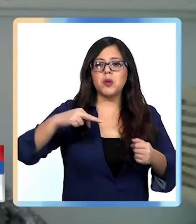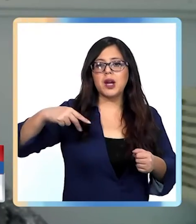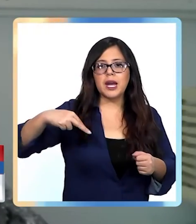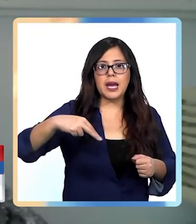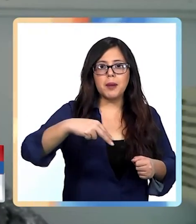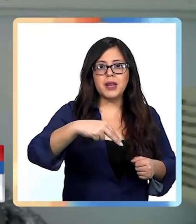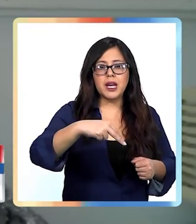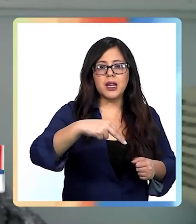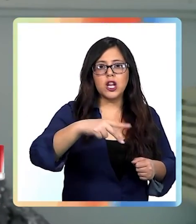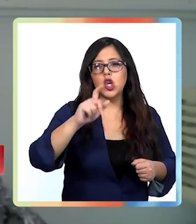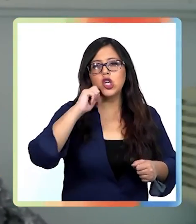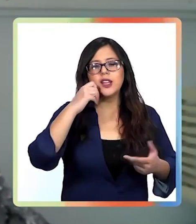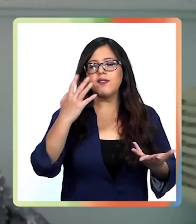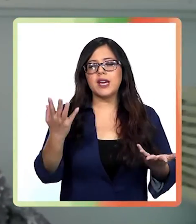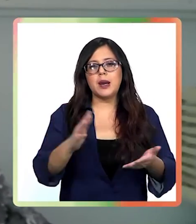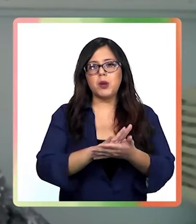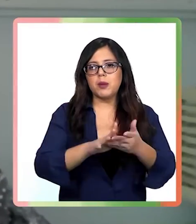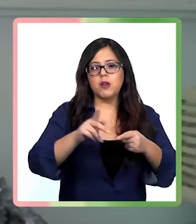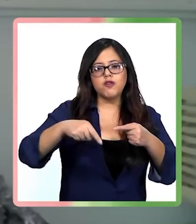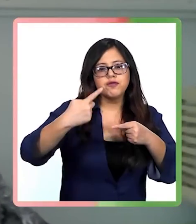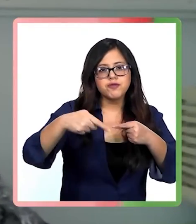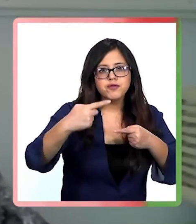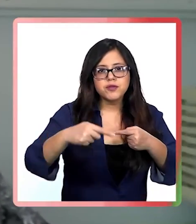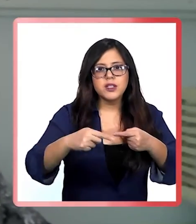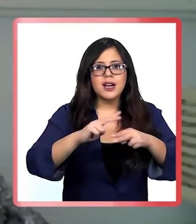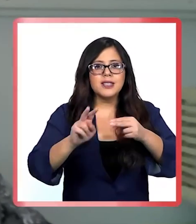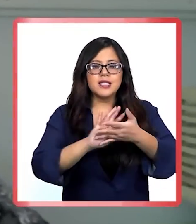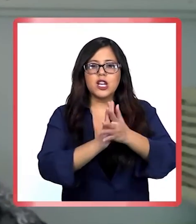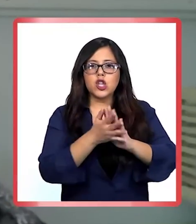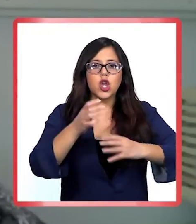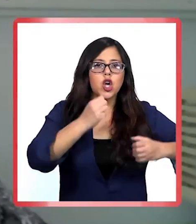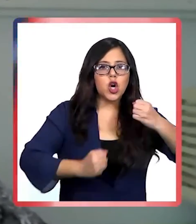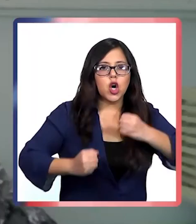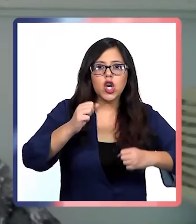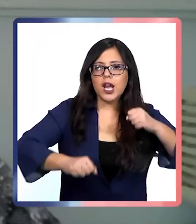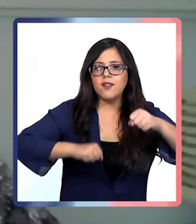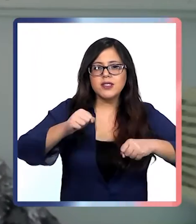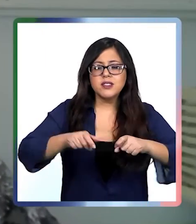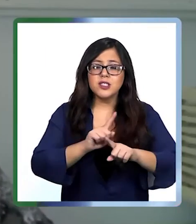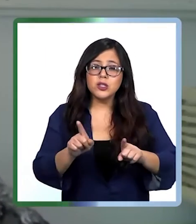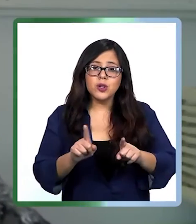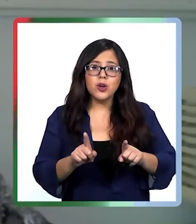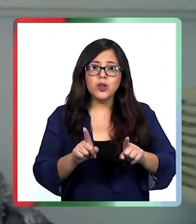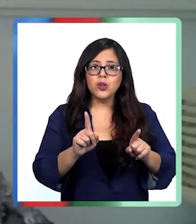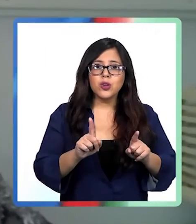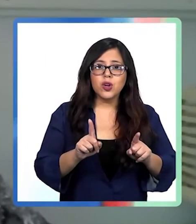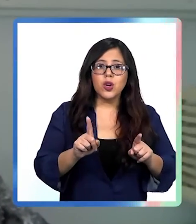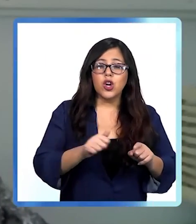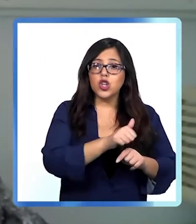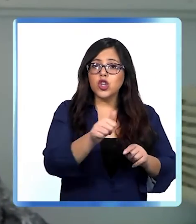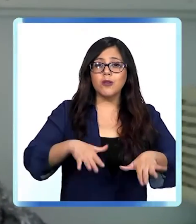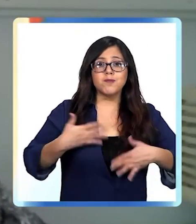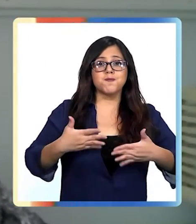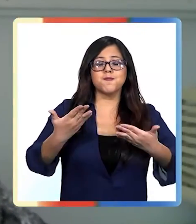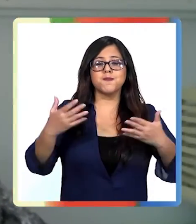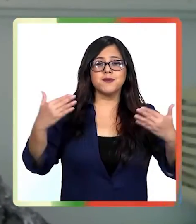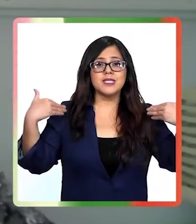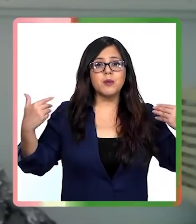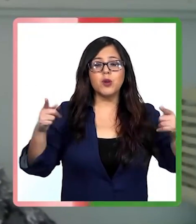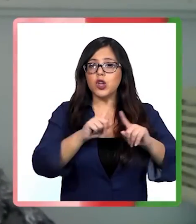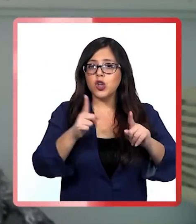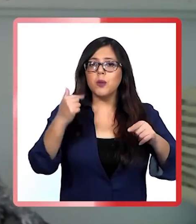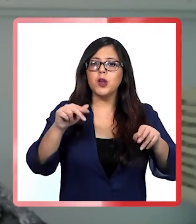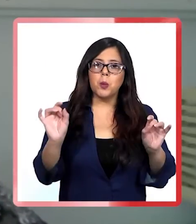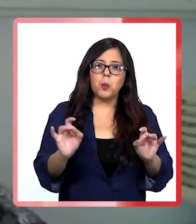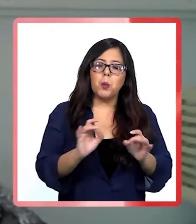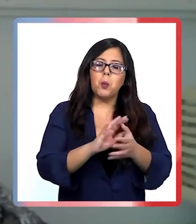ejemplo, no estoy diciendo que sea una rutina de no vamos a hacer todo, no vamos a salir todos a correr ni a andar en bicicleta, porque no todos tenemos espíritu deportivo, pero por